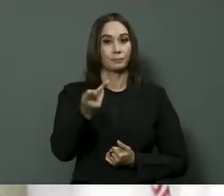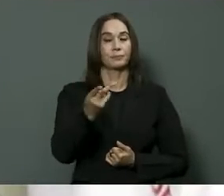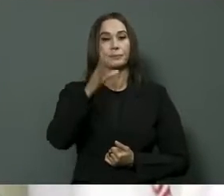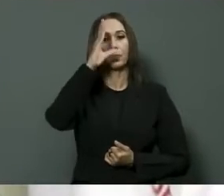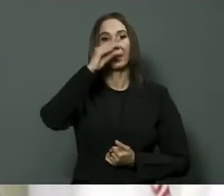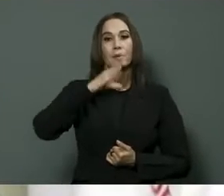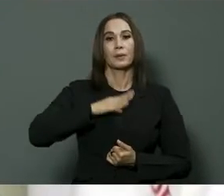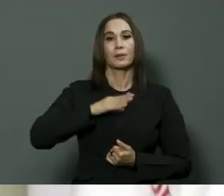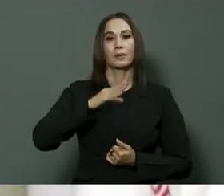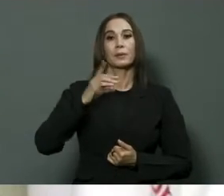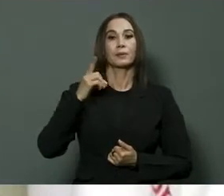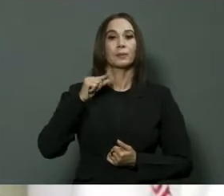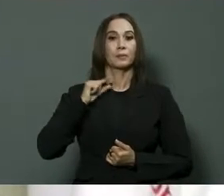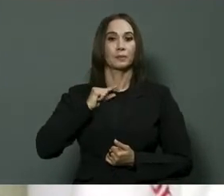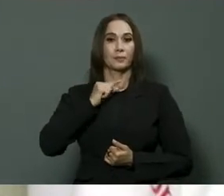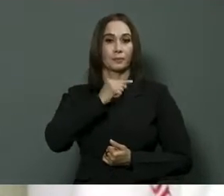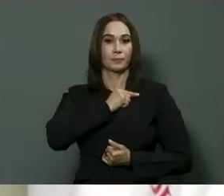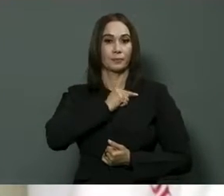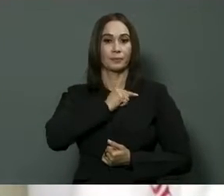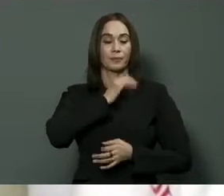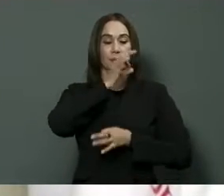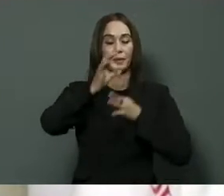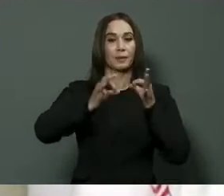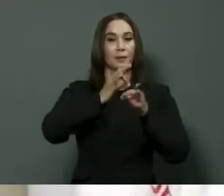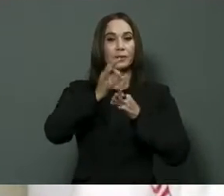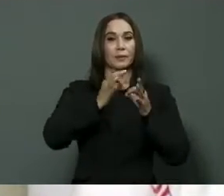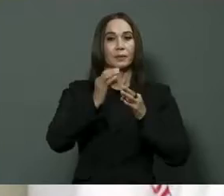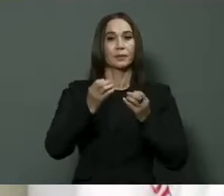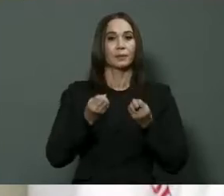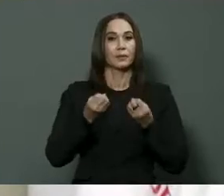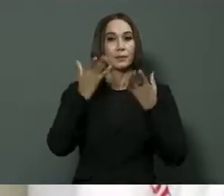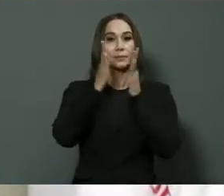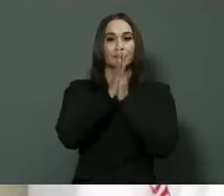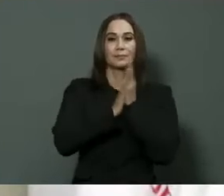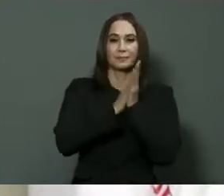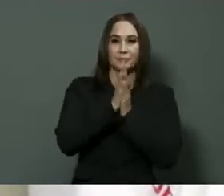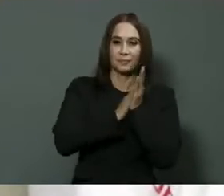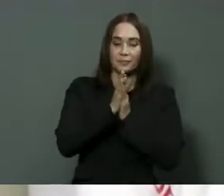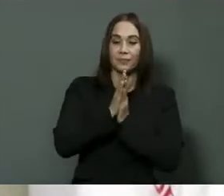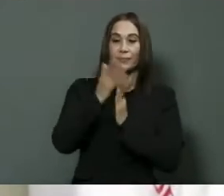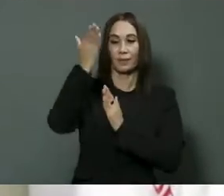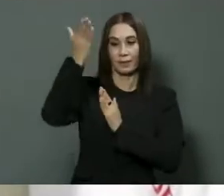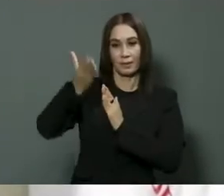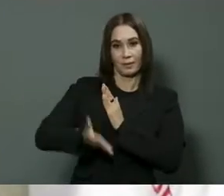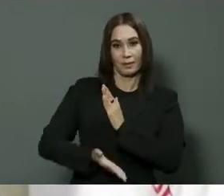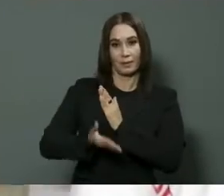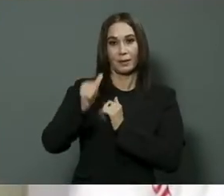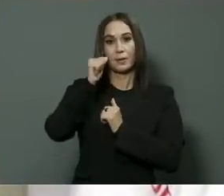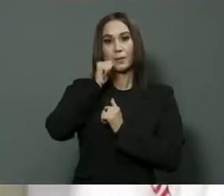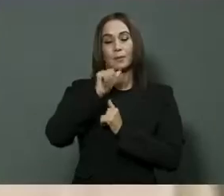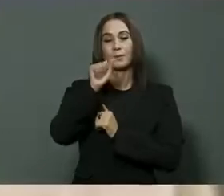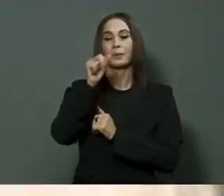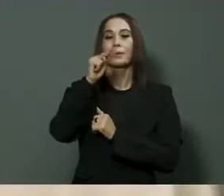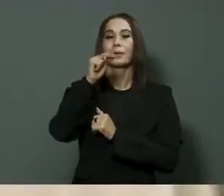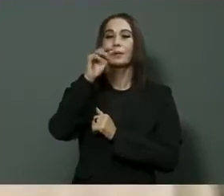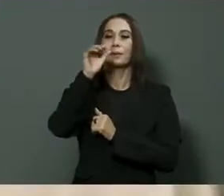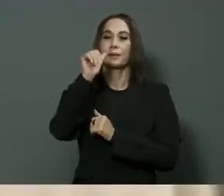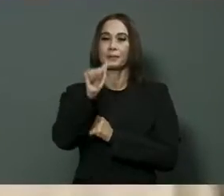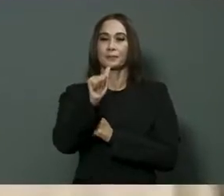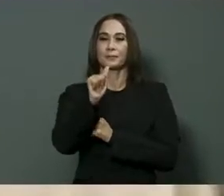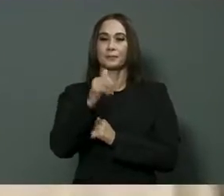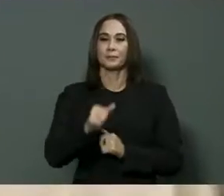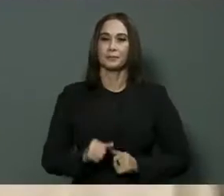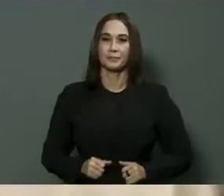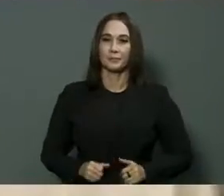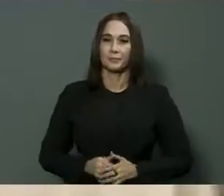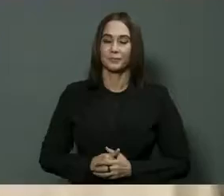la señora gobernadora provincial, quien tiene una gran motivación. Ella es la honorable Ana Xiomara